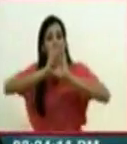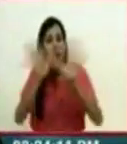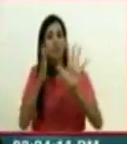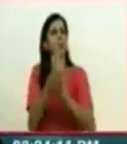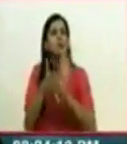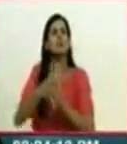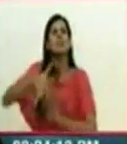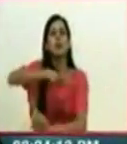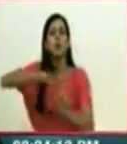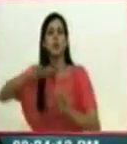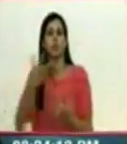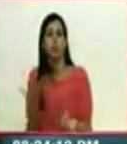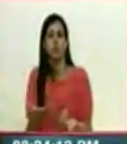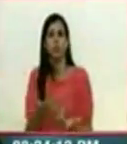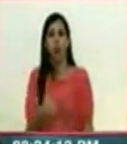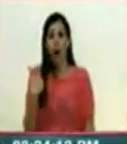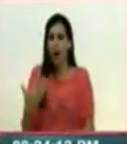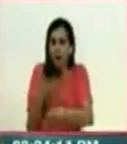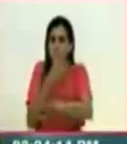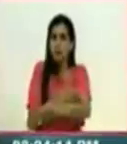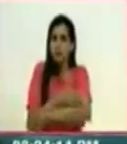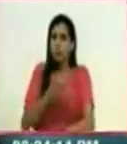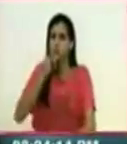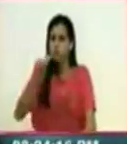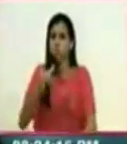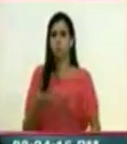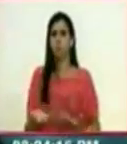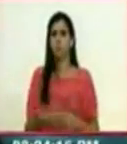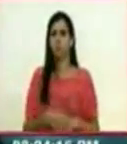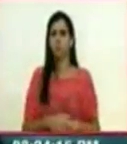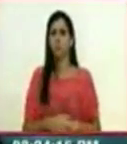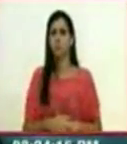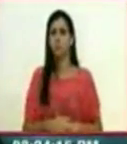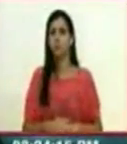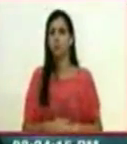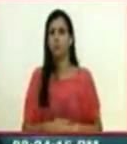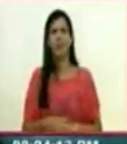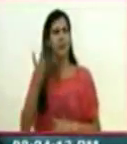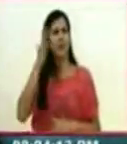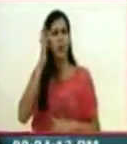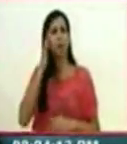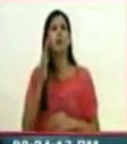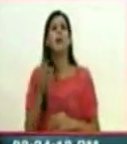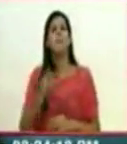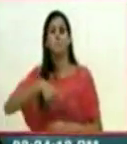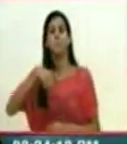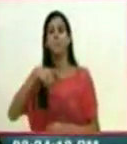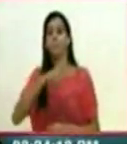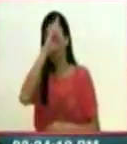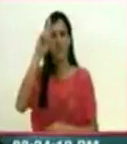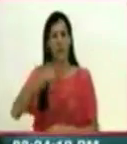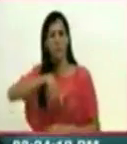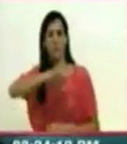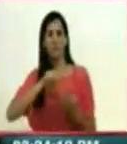situación, porque yo he venido denunciando un eje antivenezolano. Madrid, Bogotá, Miami. Y he